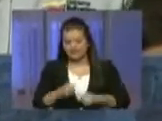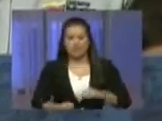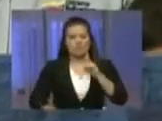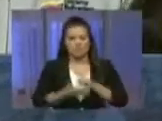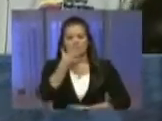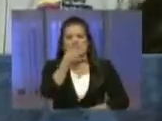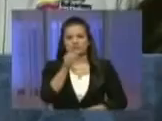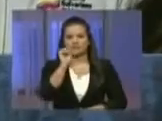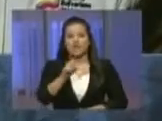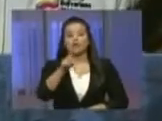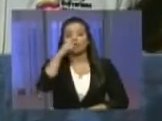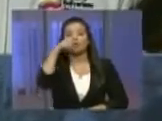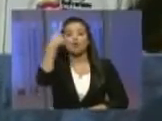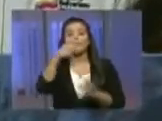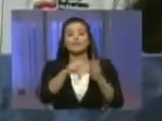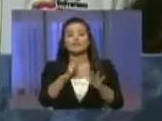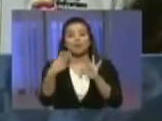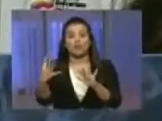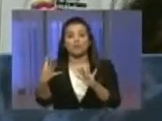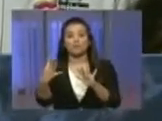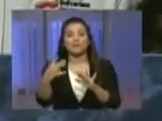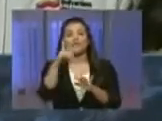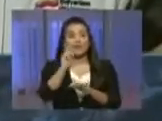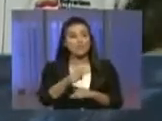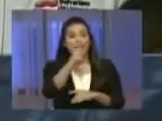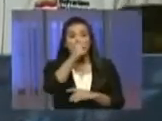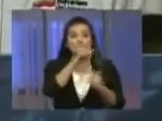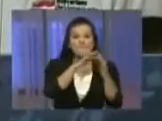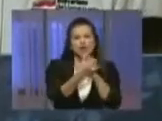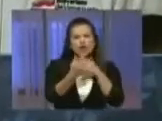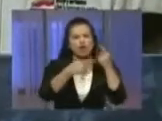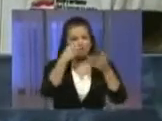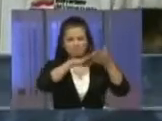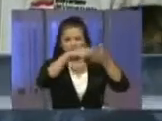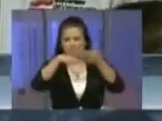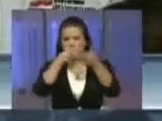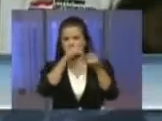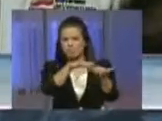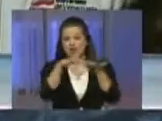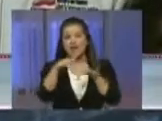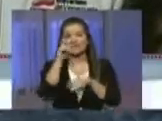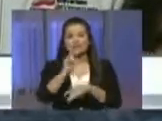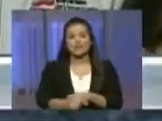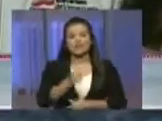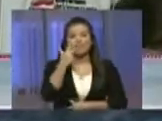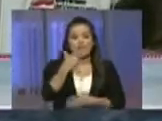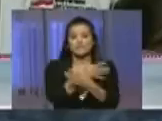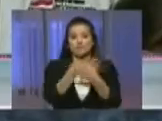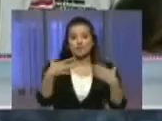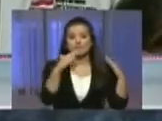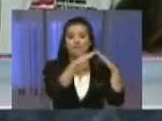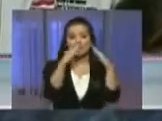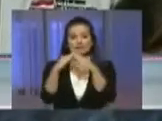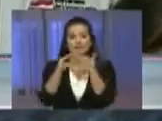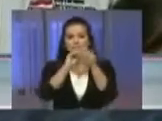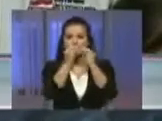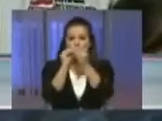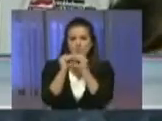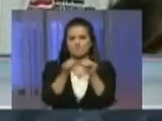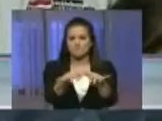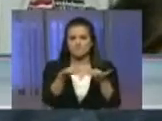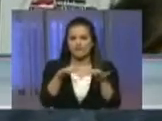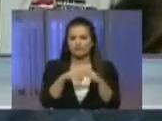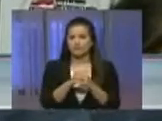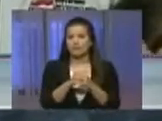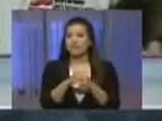2019 barrio nuevo barrio tricolor 3 millones de hogares rehabilitados quiere decir que